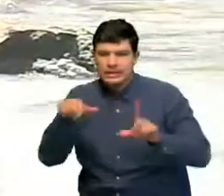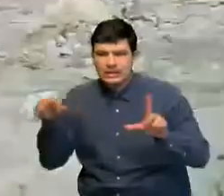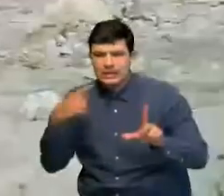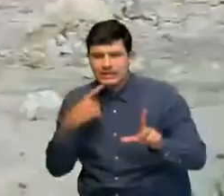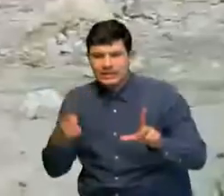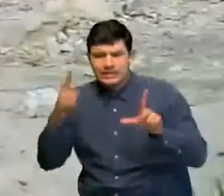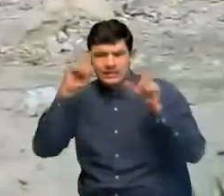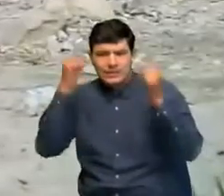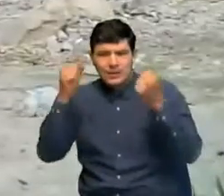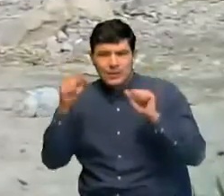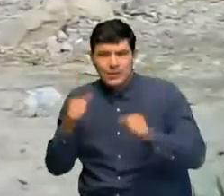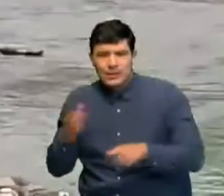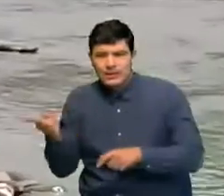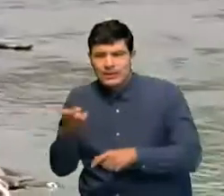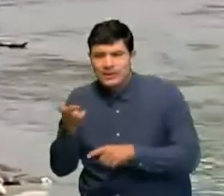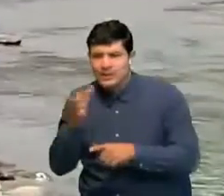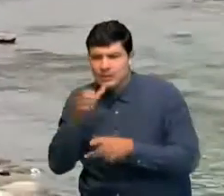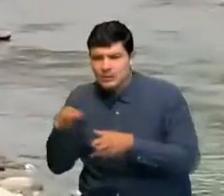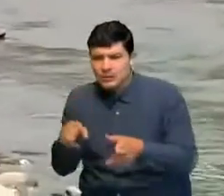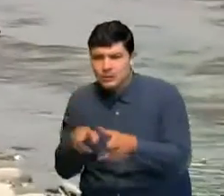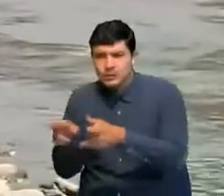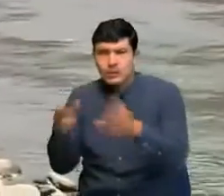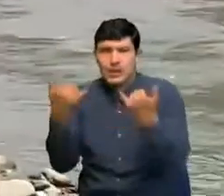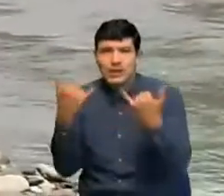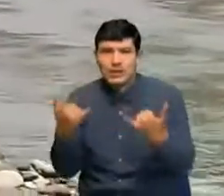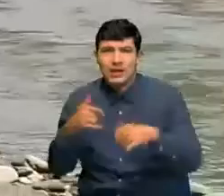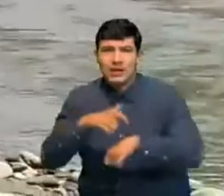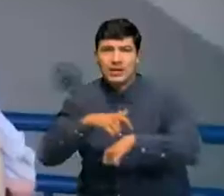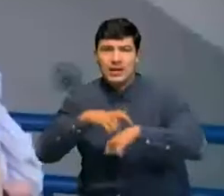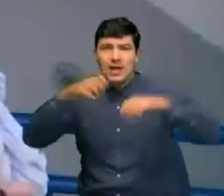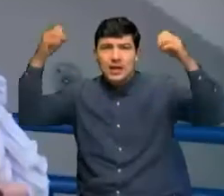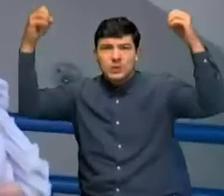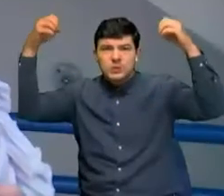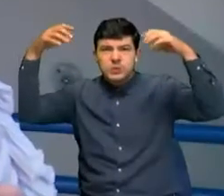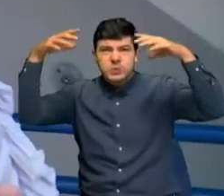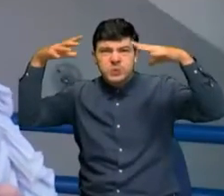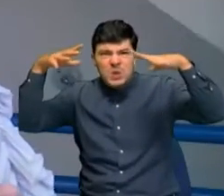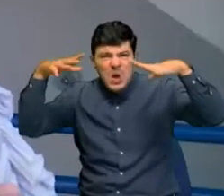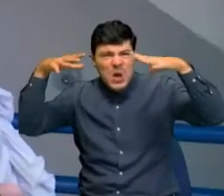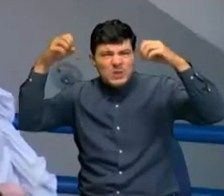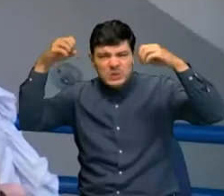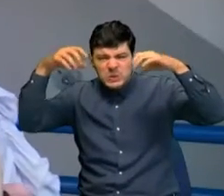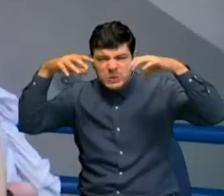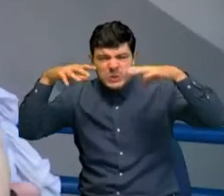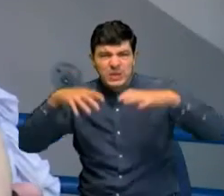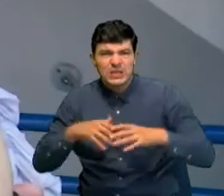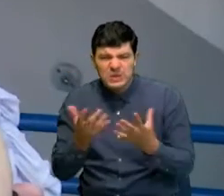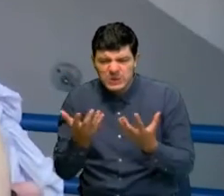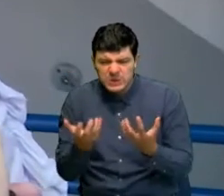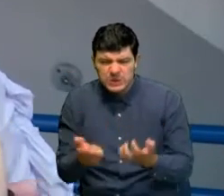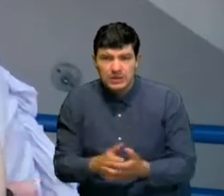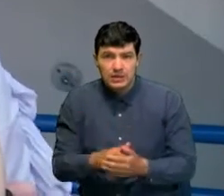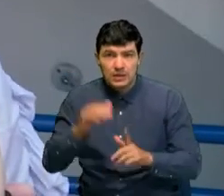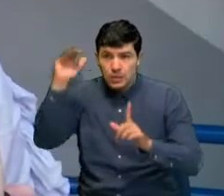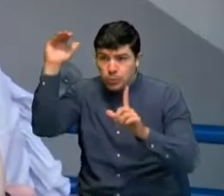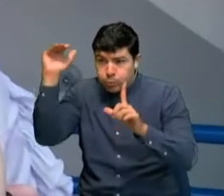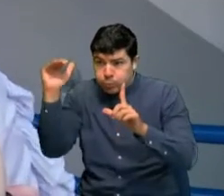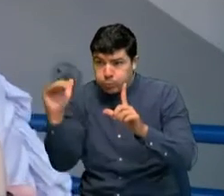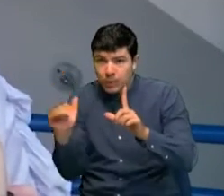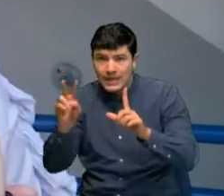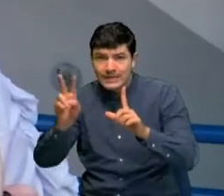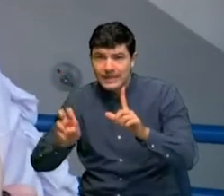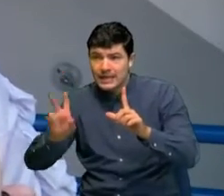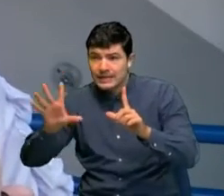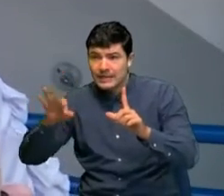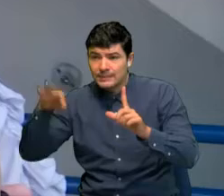para el caso del Zulia y el Pamplonita durante este verano. Se ha disminuido cerca del 65% de su caudal y por